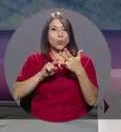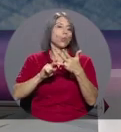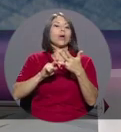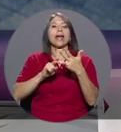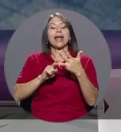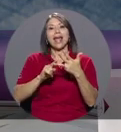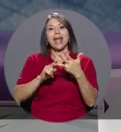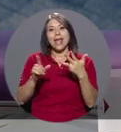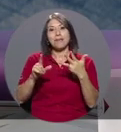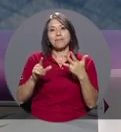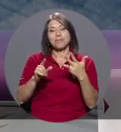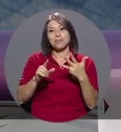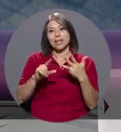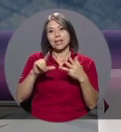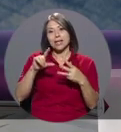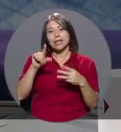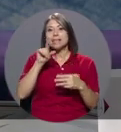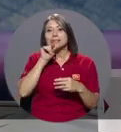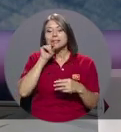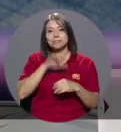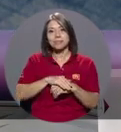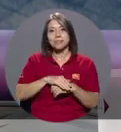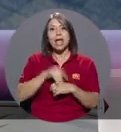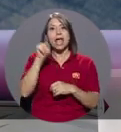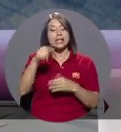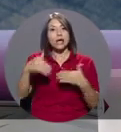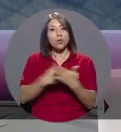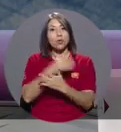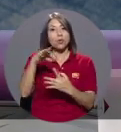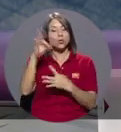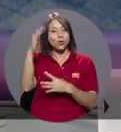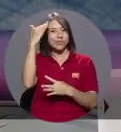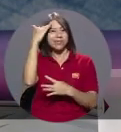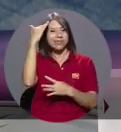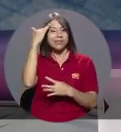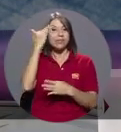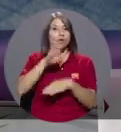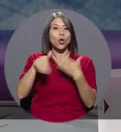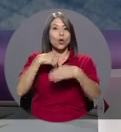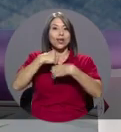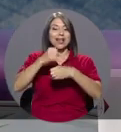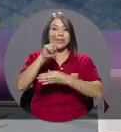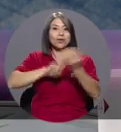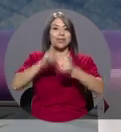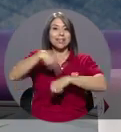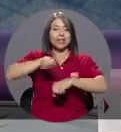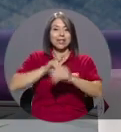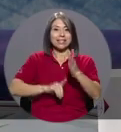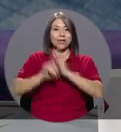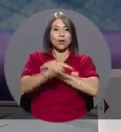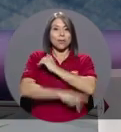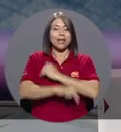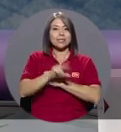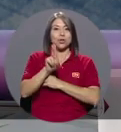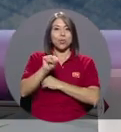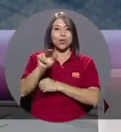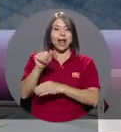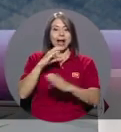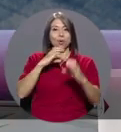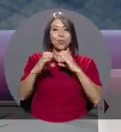nueva alternativa para que conozca todo lo que hace la Universidad Nacional por el desarrollo del país. Búsquenos